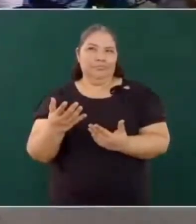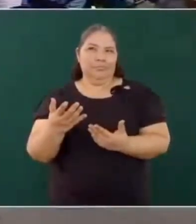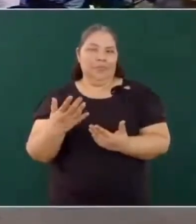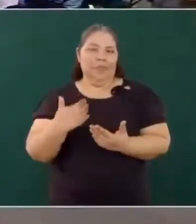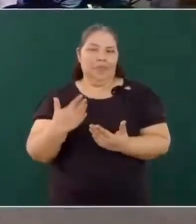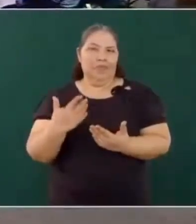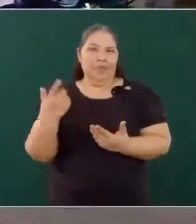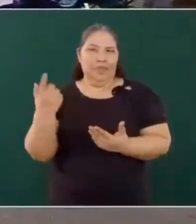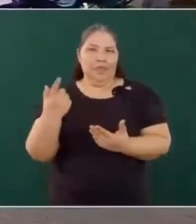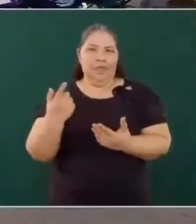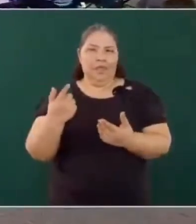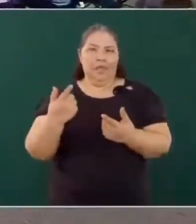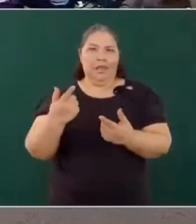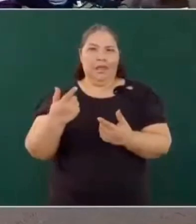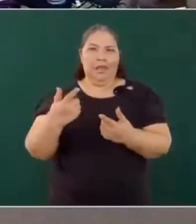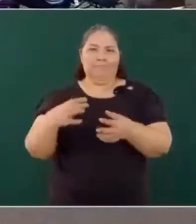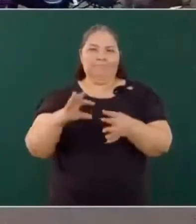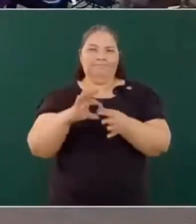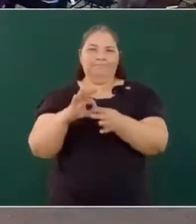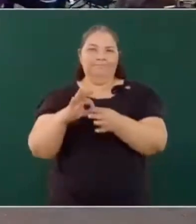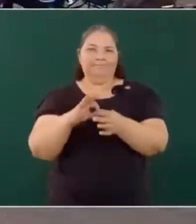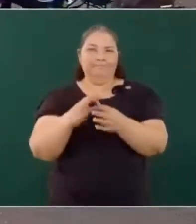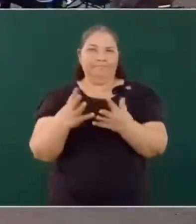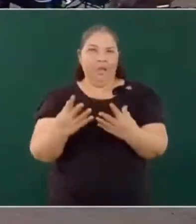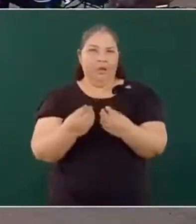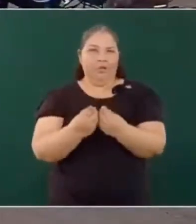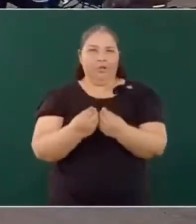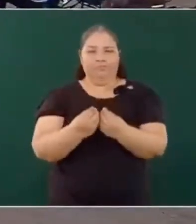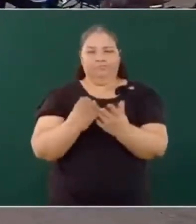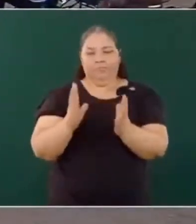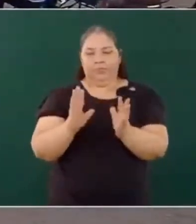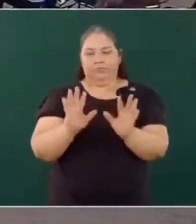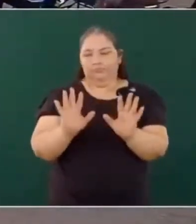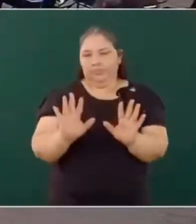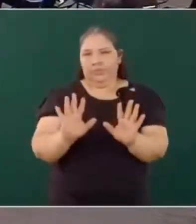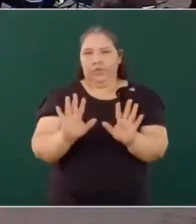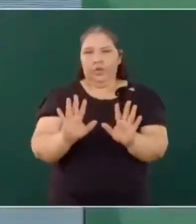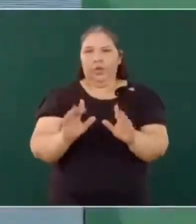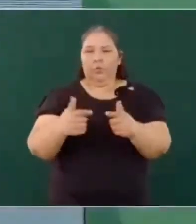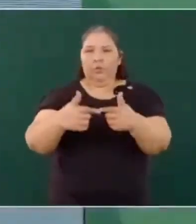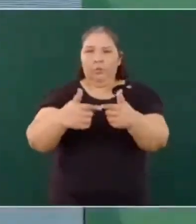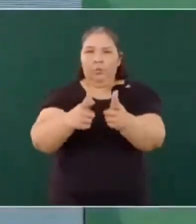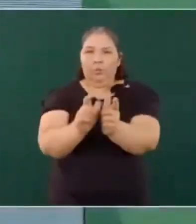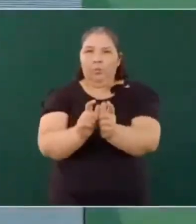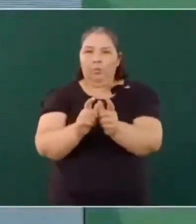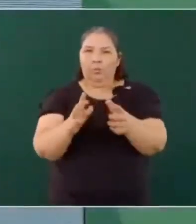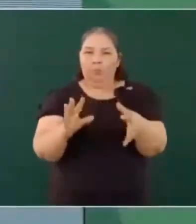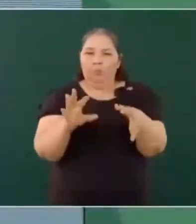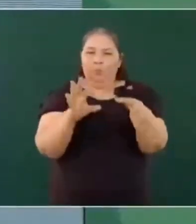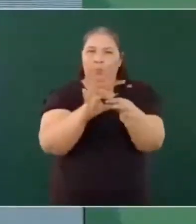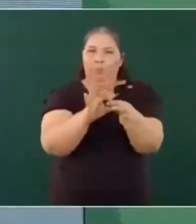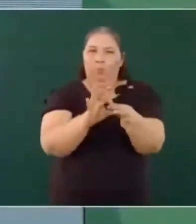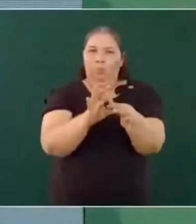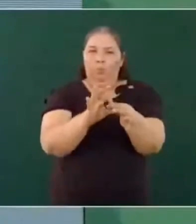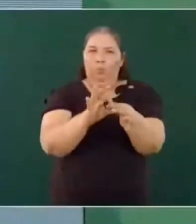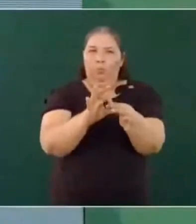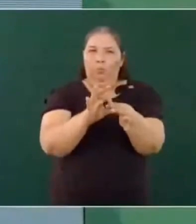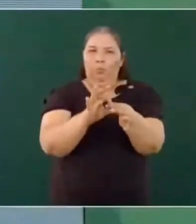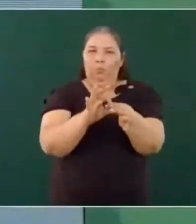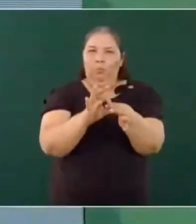cooptado, para decirlo elegantemente, por uno de los grupos de la